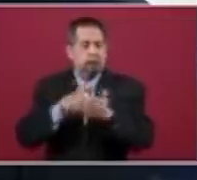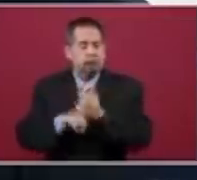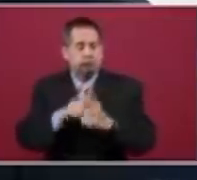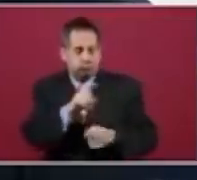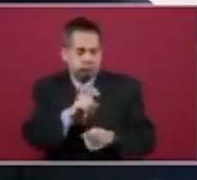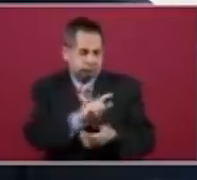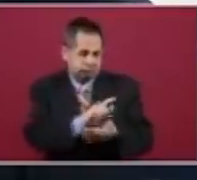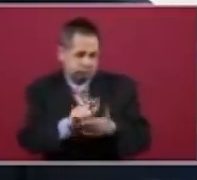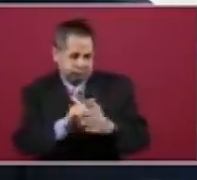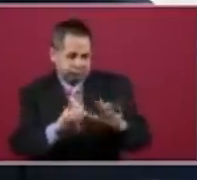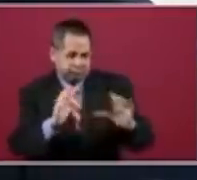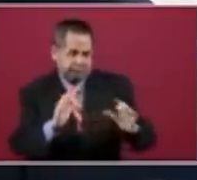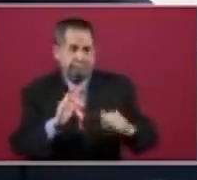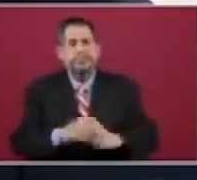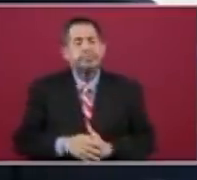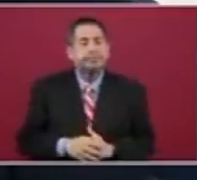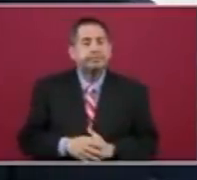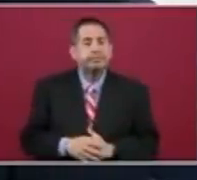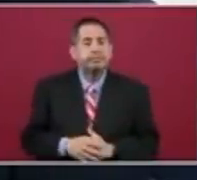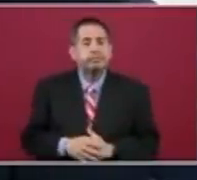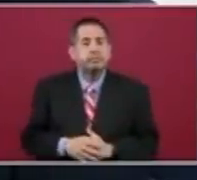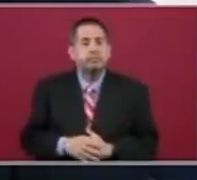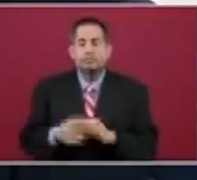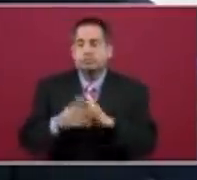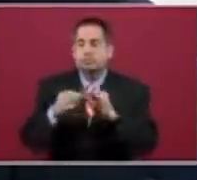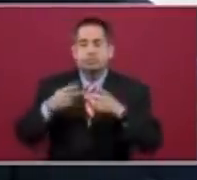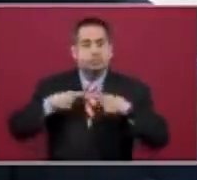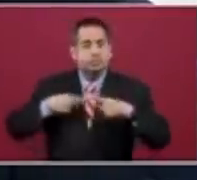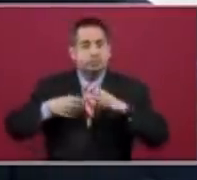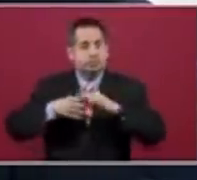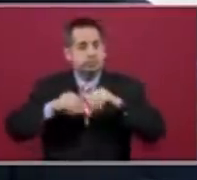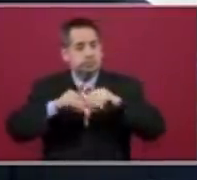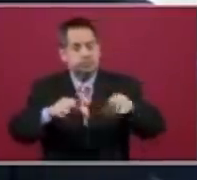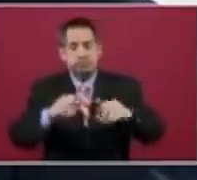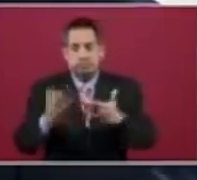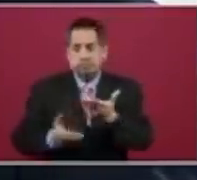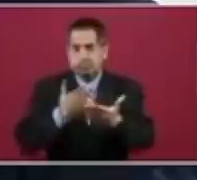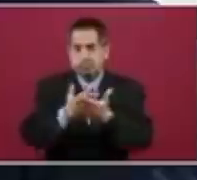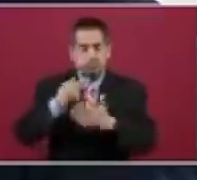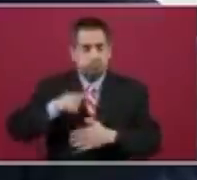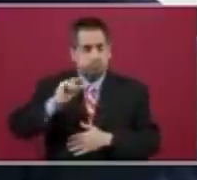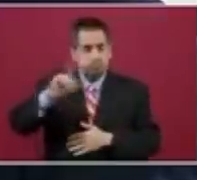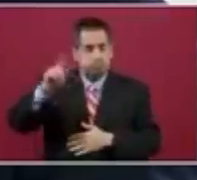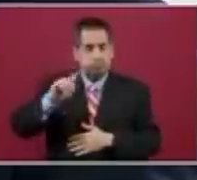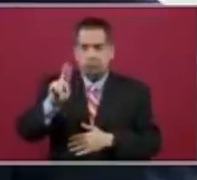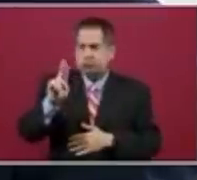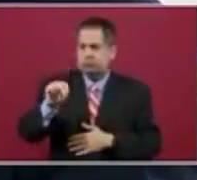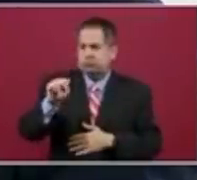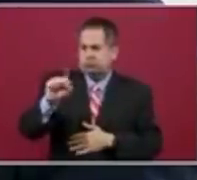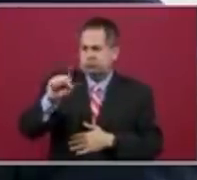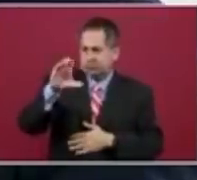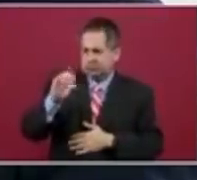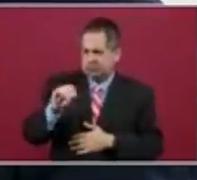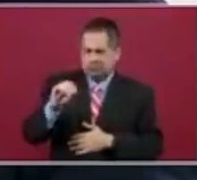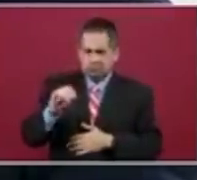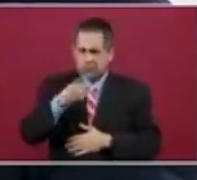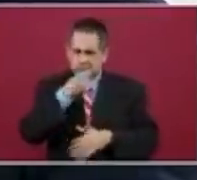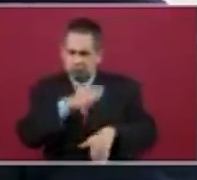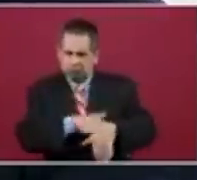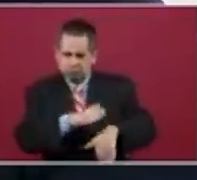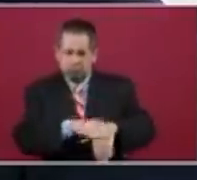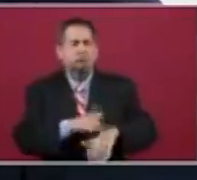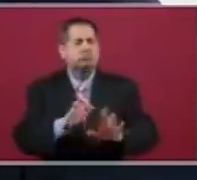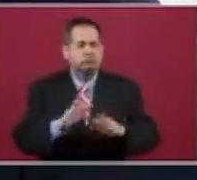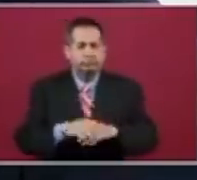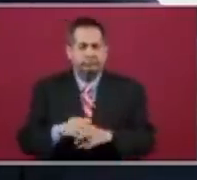del agua. Asimismo, la misión de los especialistas propuestos por la UNESCO permite a la oficina